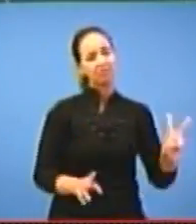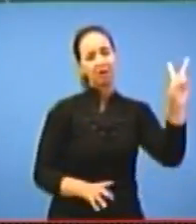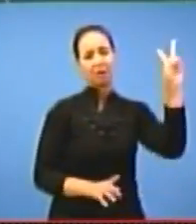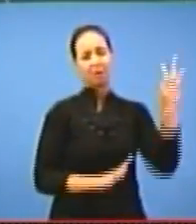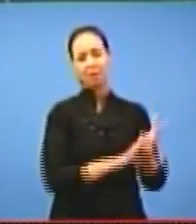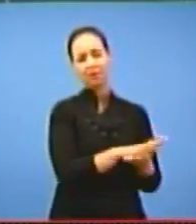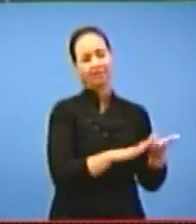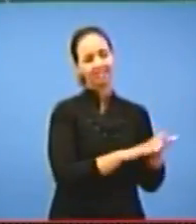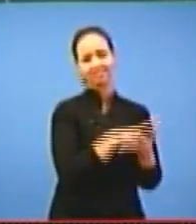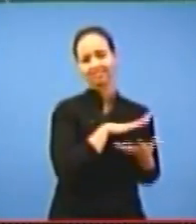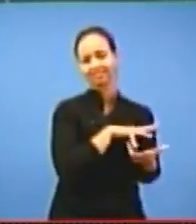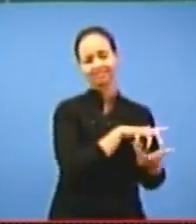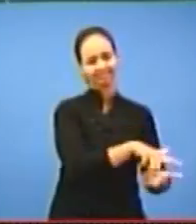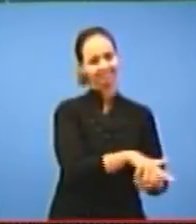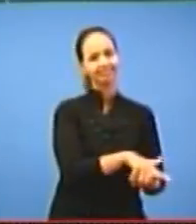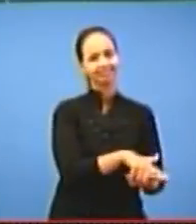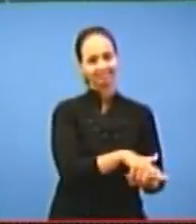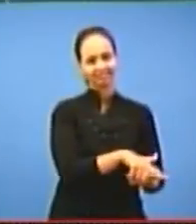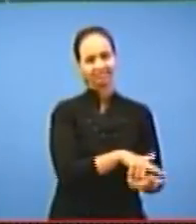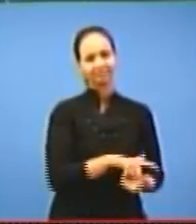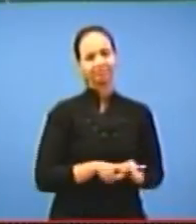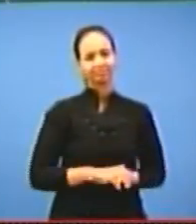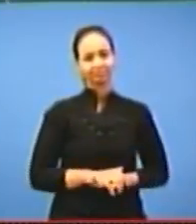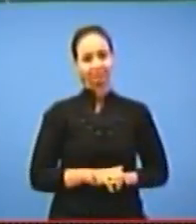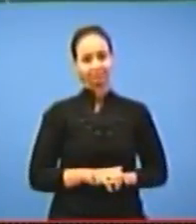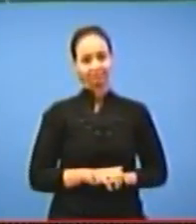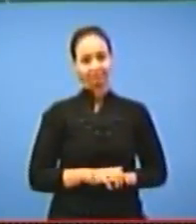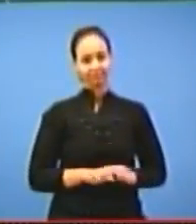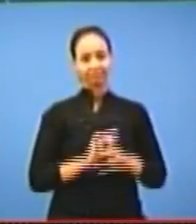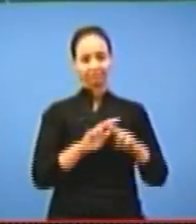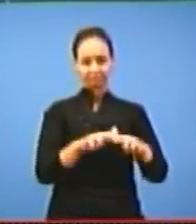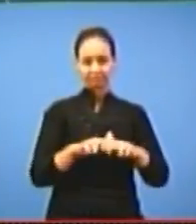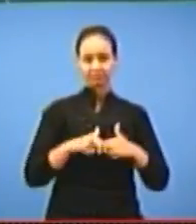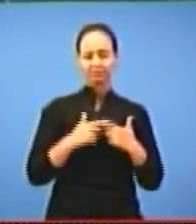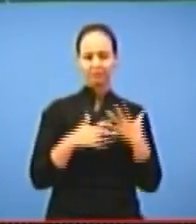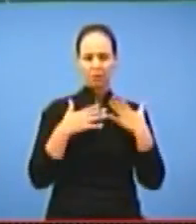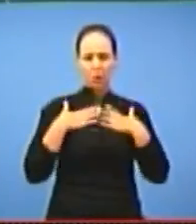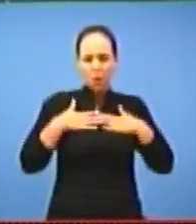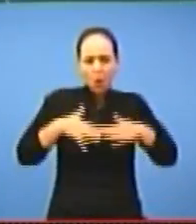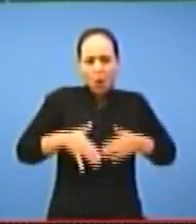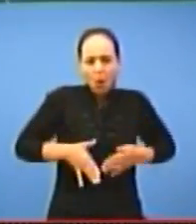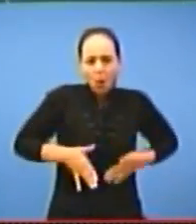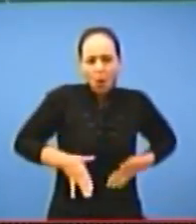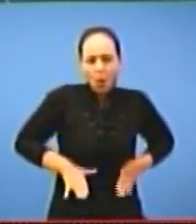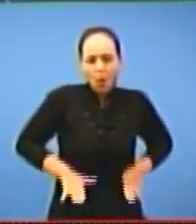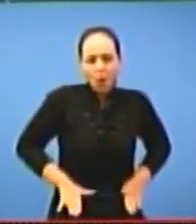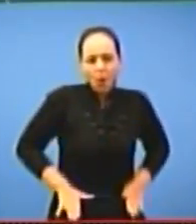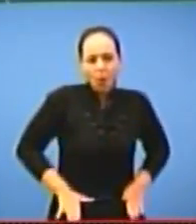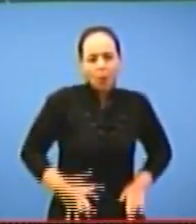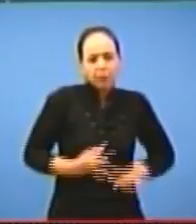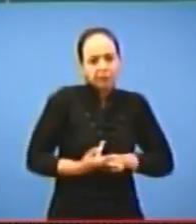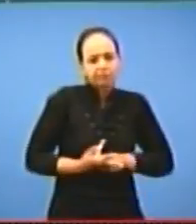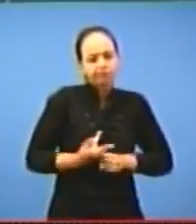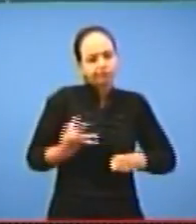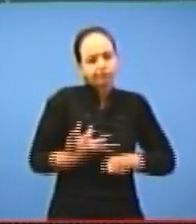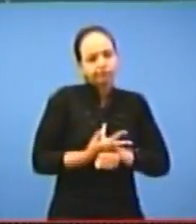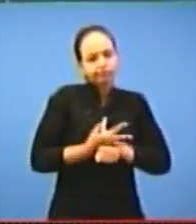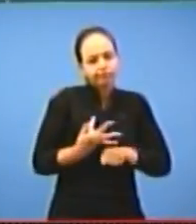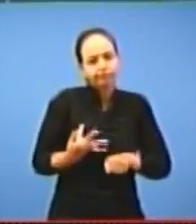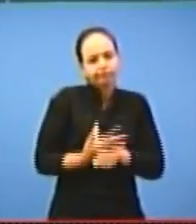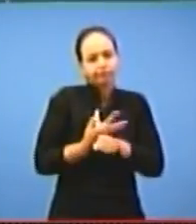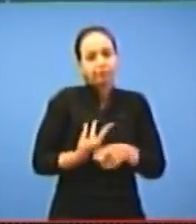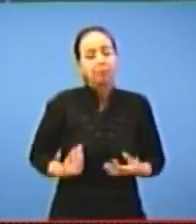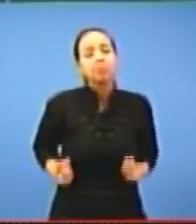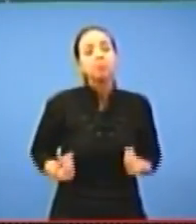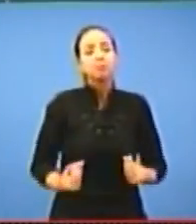Lo demás no tiene valor para nosotros. Mis hermanos, miren. Resistente. La ropa es resistente. ¿Sabe qué? ¿Por qué